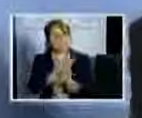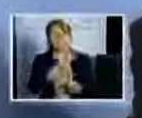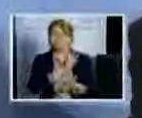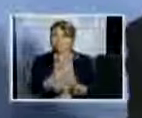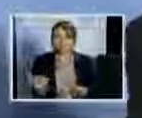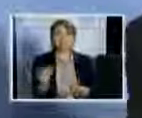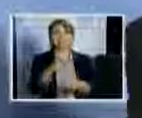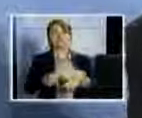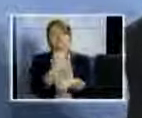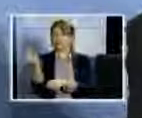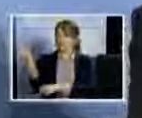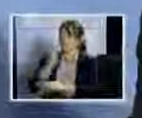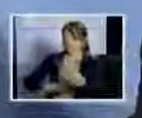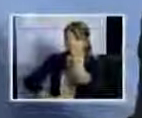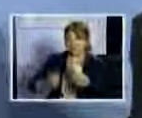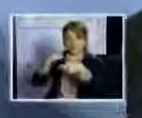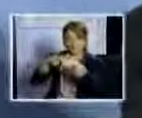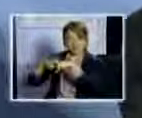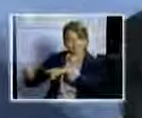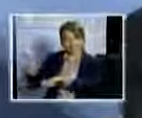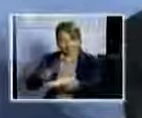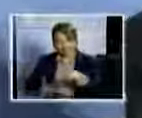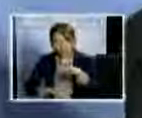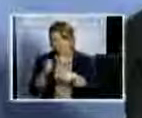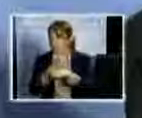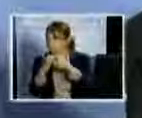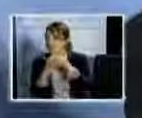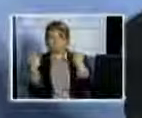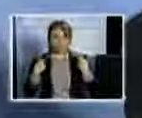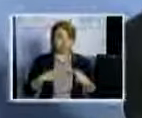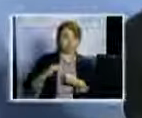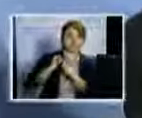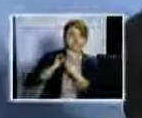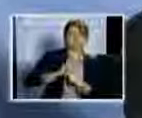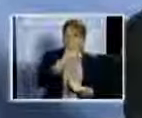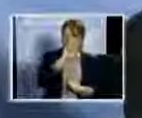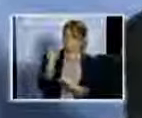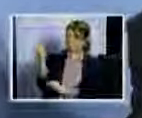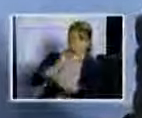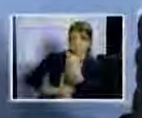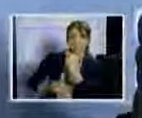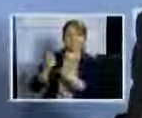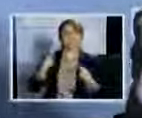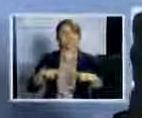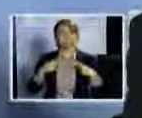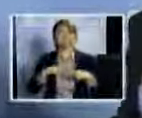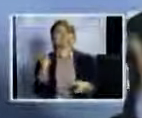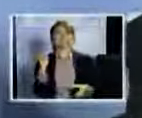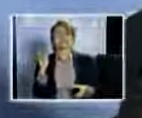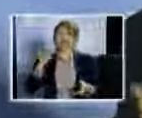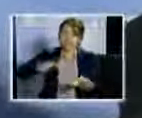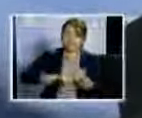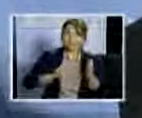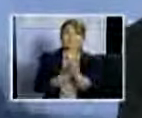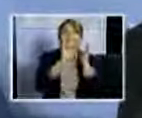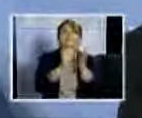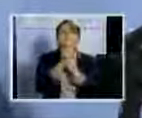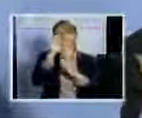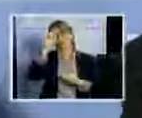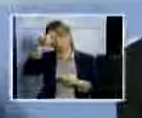las conferencias internacionales, también nos acompañan las organizaciones de la sociedad civil, y eso de manera cada vez